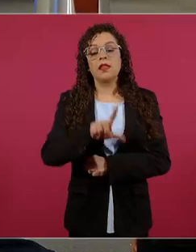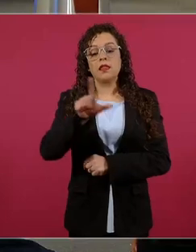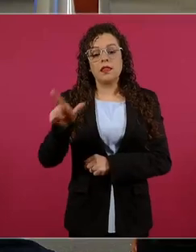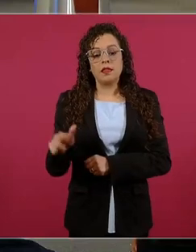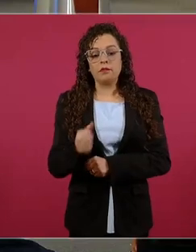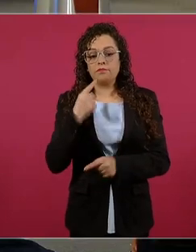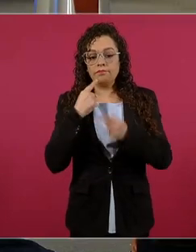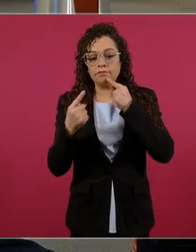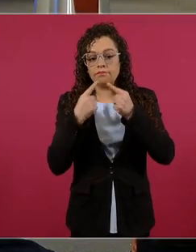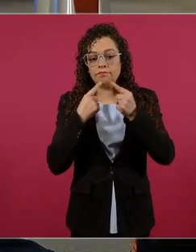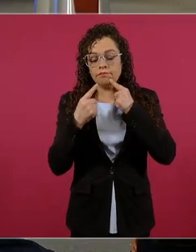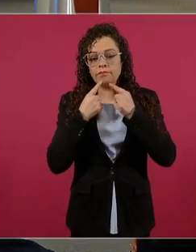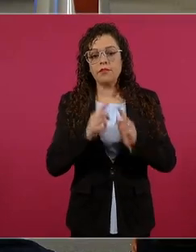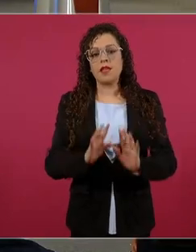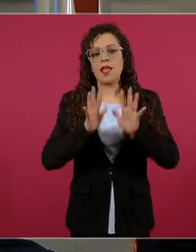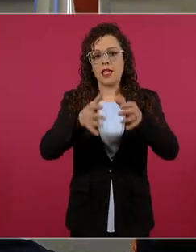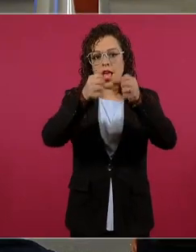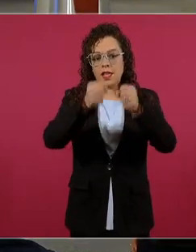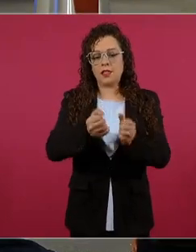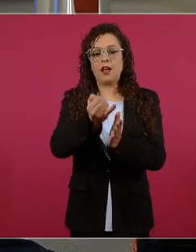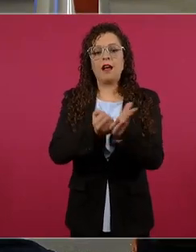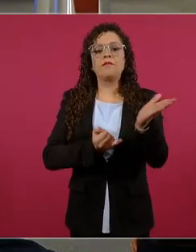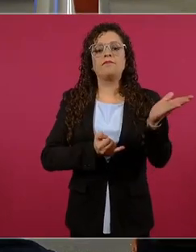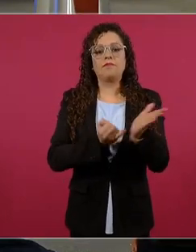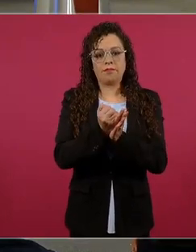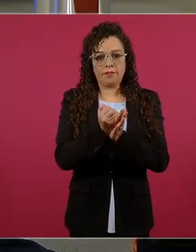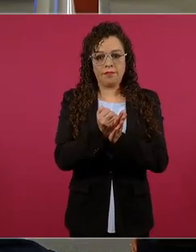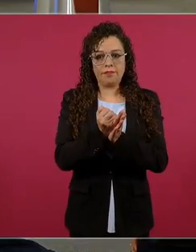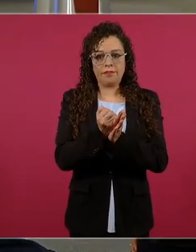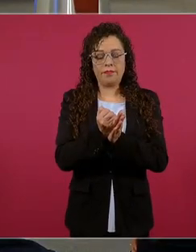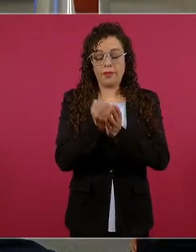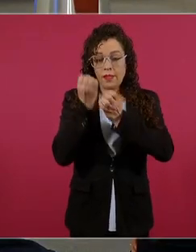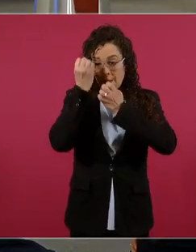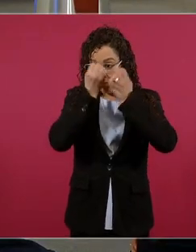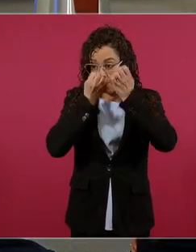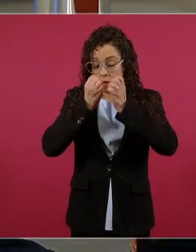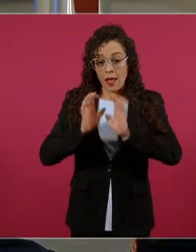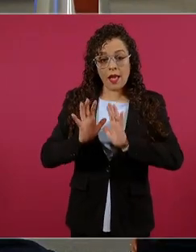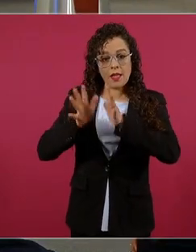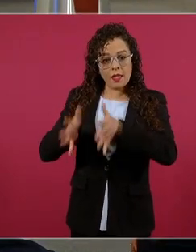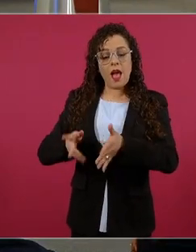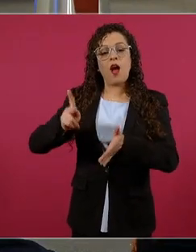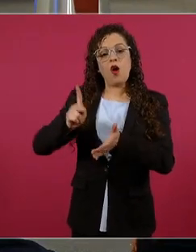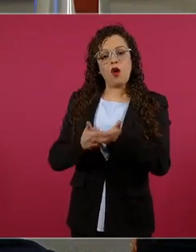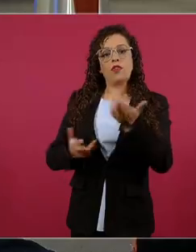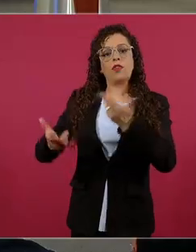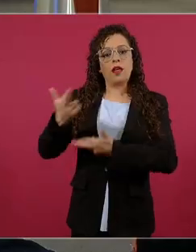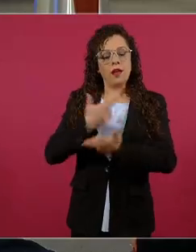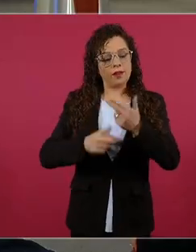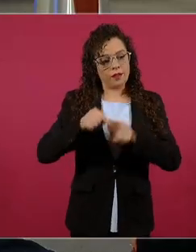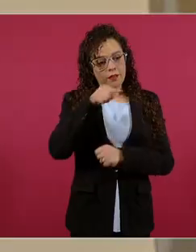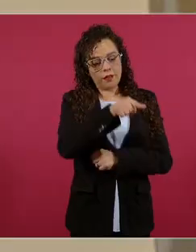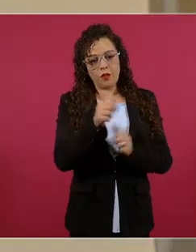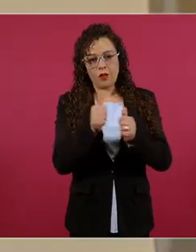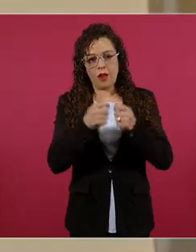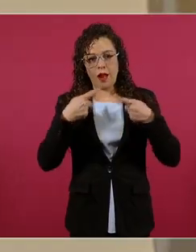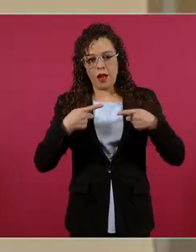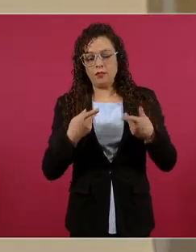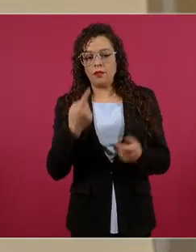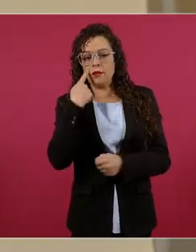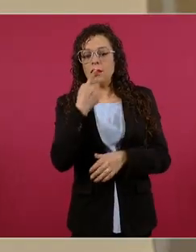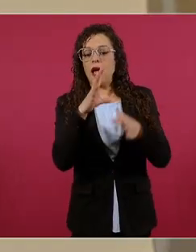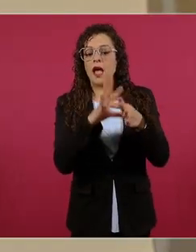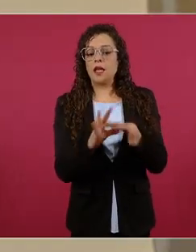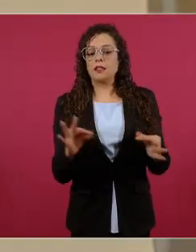qué se tenía que hacer. Entonces, ya que tuvimos el diagnóstico, se regresó a la comunidad, se les explicó qué